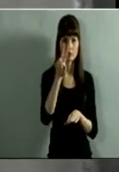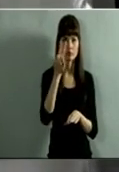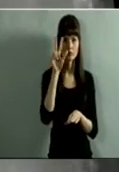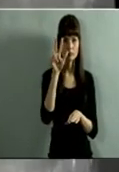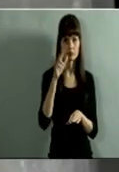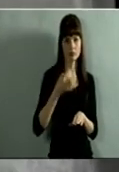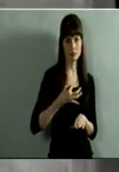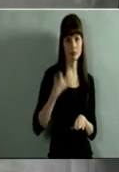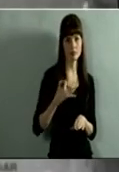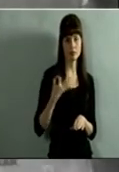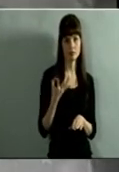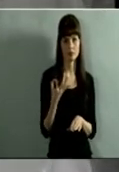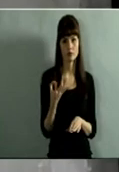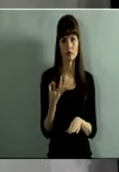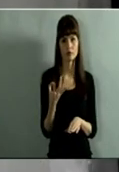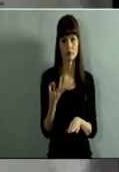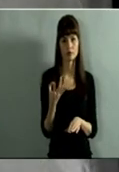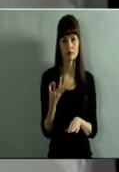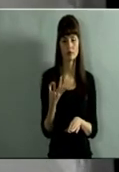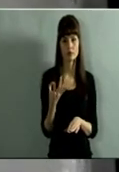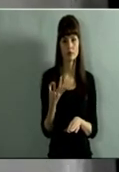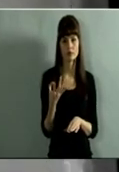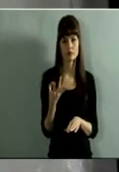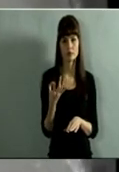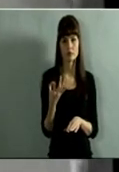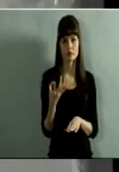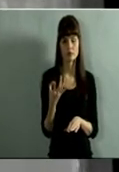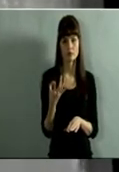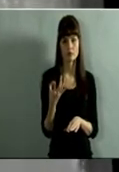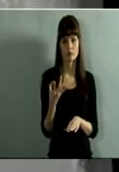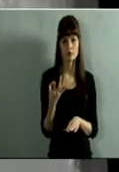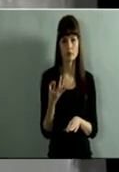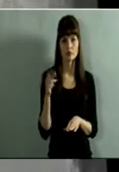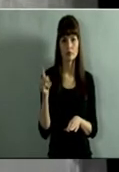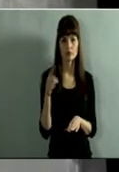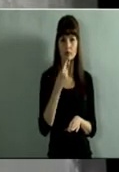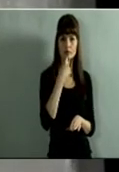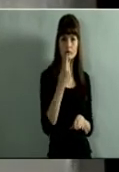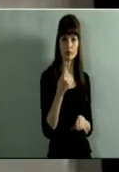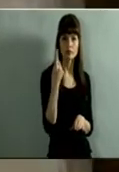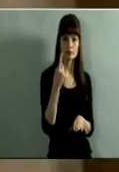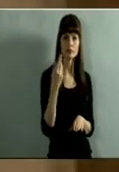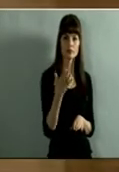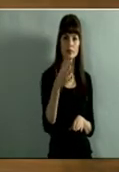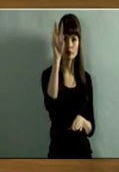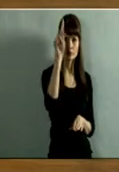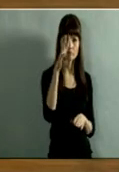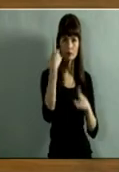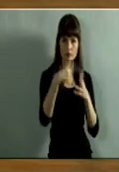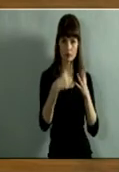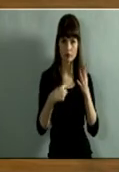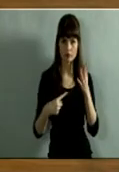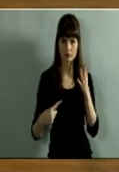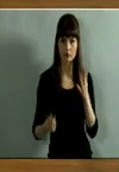Y a pesar de que uno le pide las cosas a Dios, que Dios lo haga, ¿no?